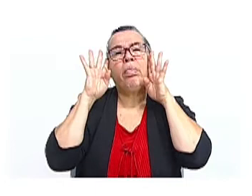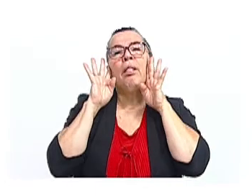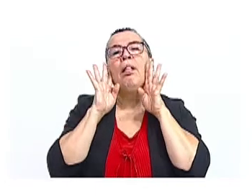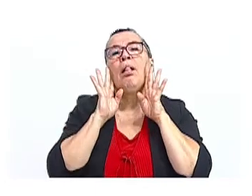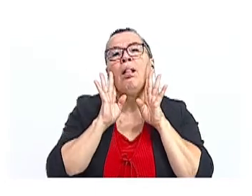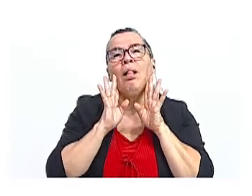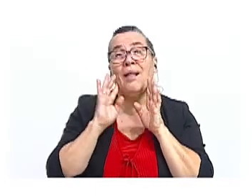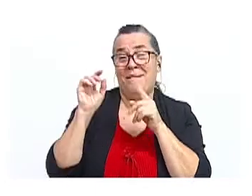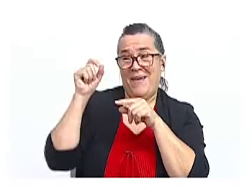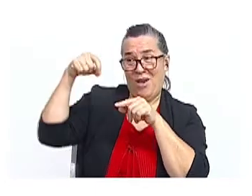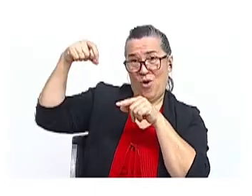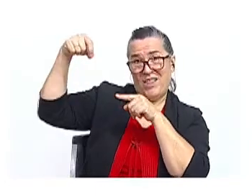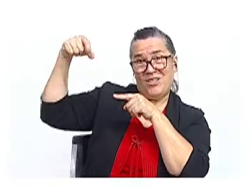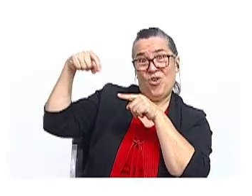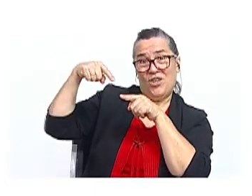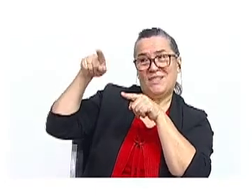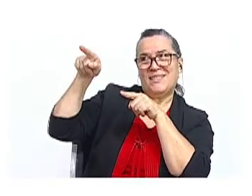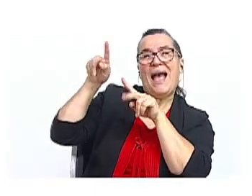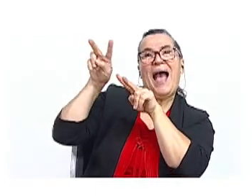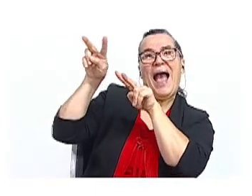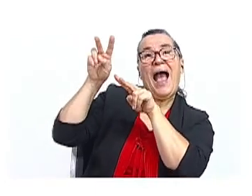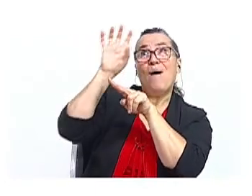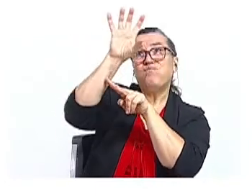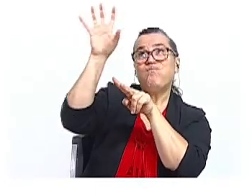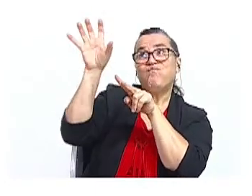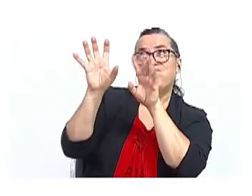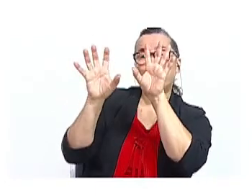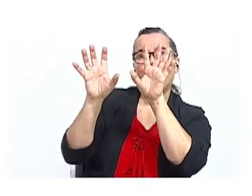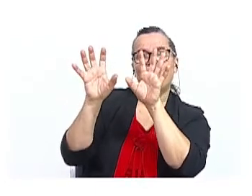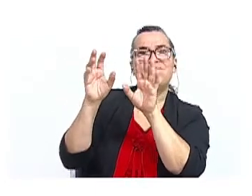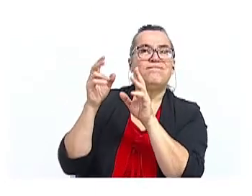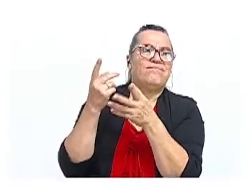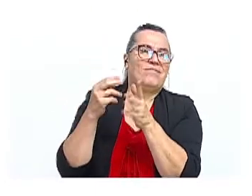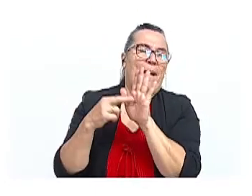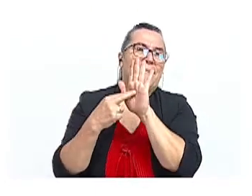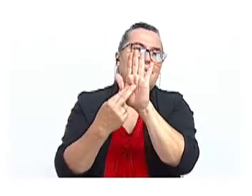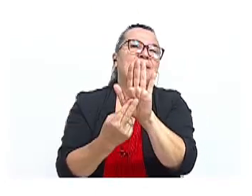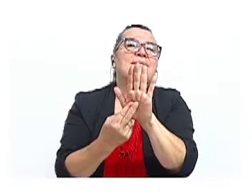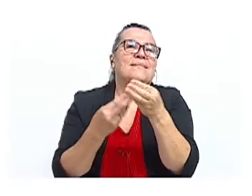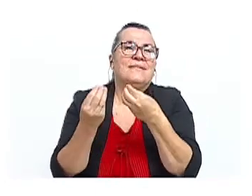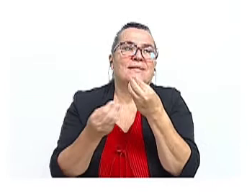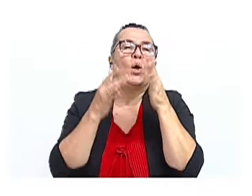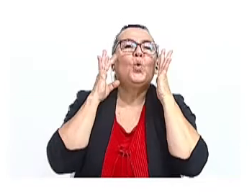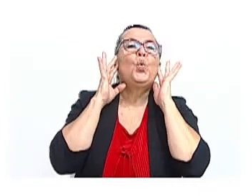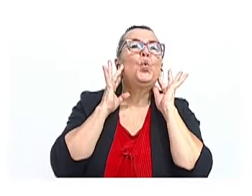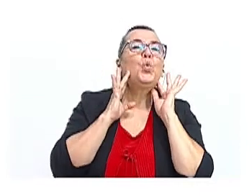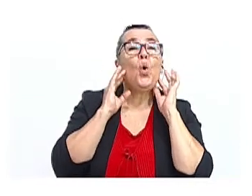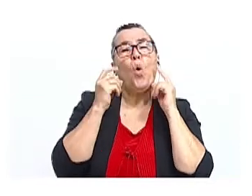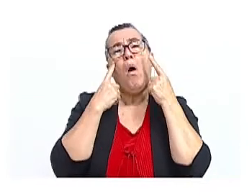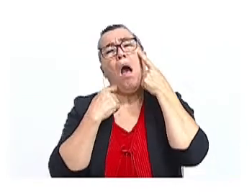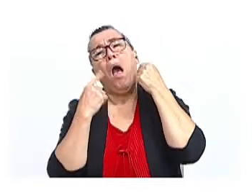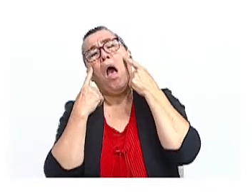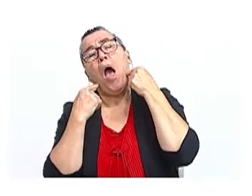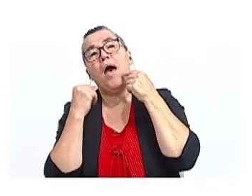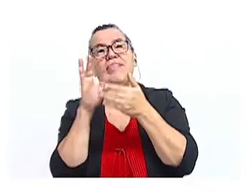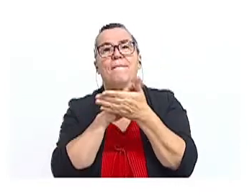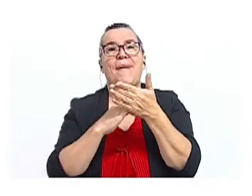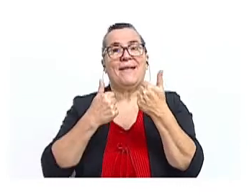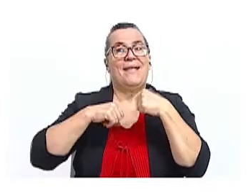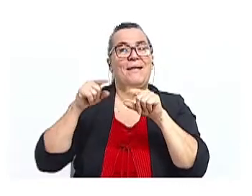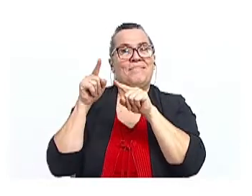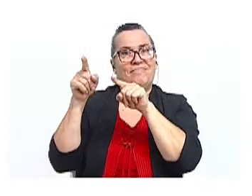¿Ven como gotas? Bueno, esa burbuja está gráficamente representando el sudor o el llanto por parte del